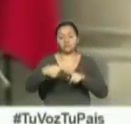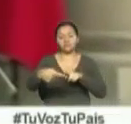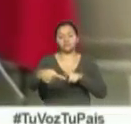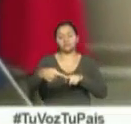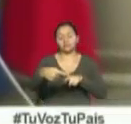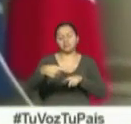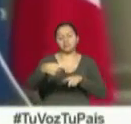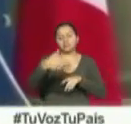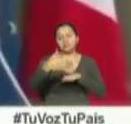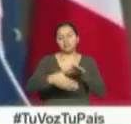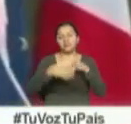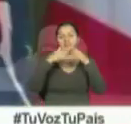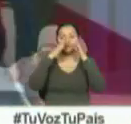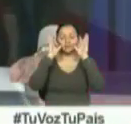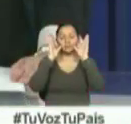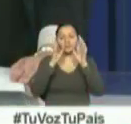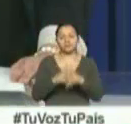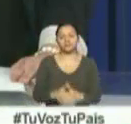de año.